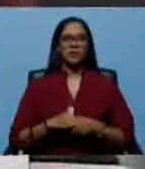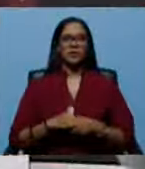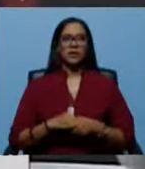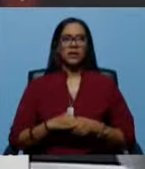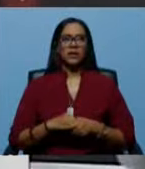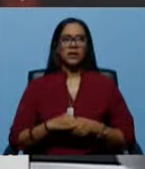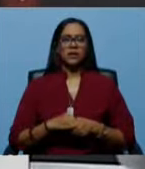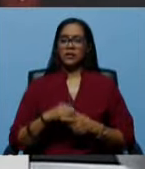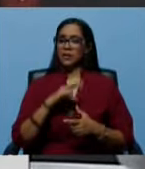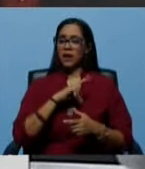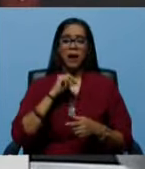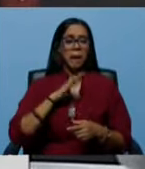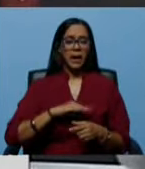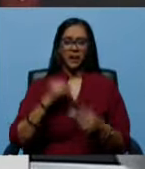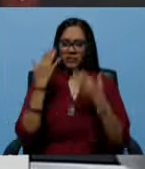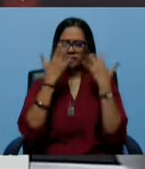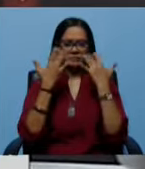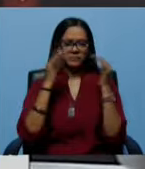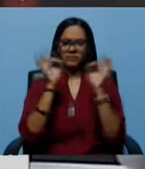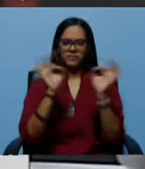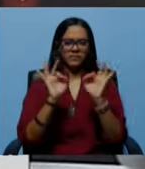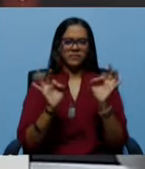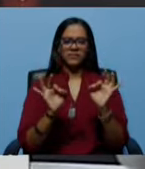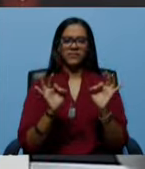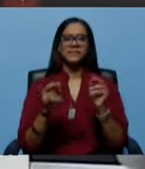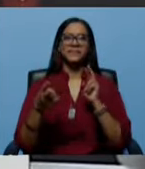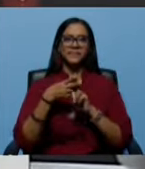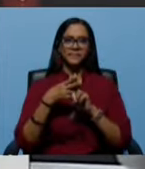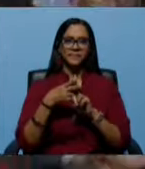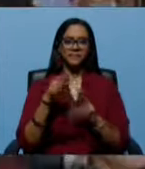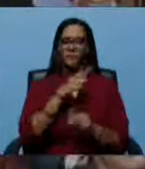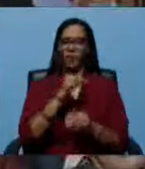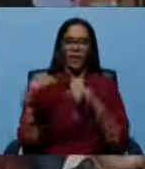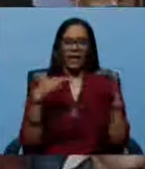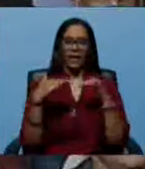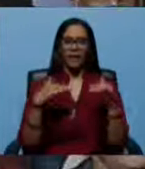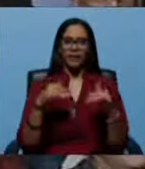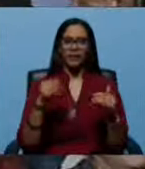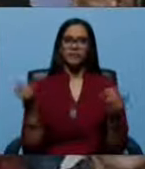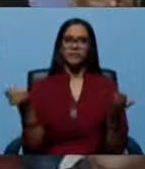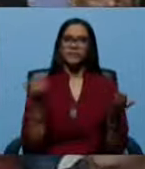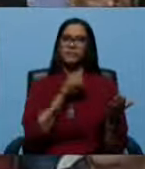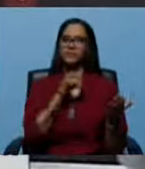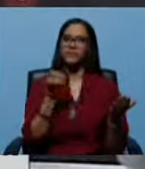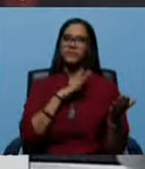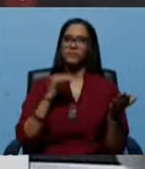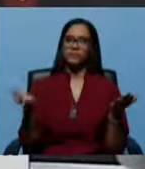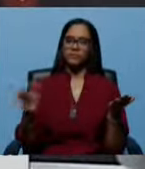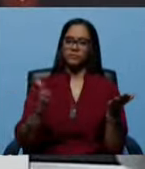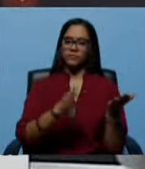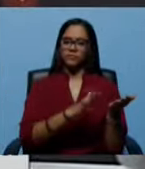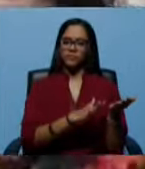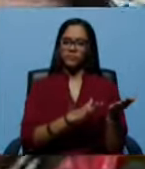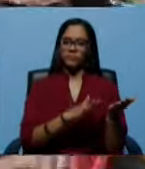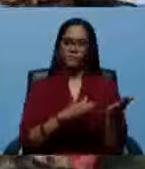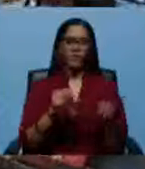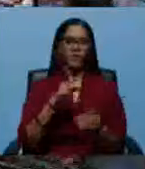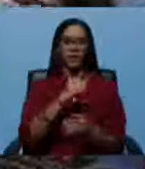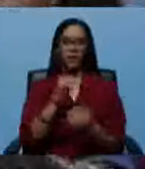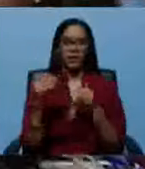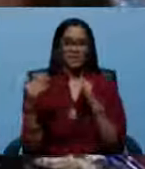No vamos a caer en el chantaje de nadie. Numeral, no es guerra, es genocidio. Numeral, no es guerra,